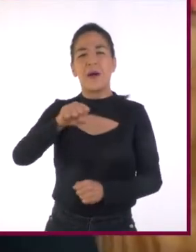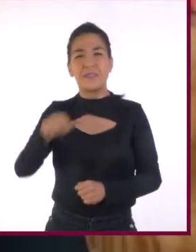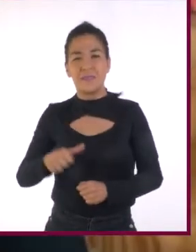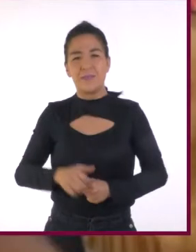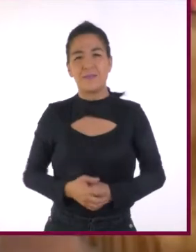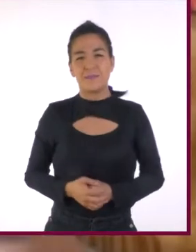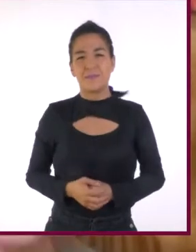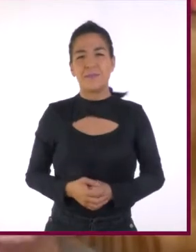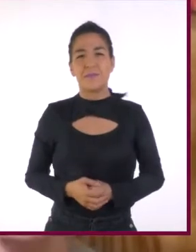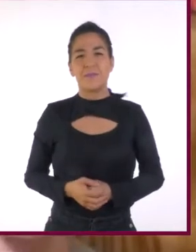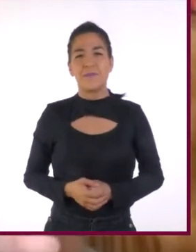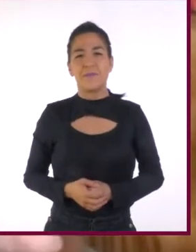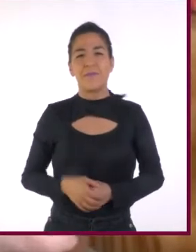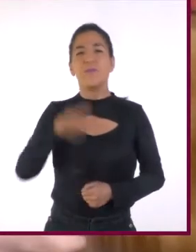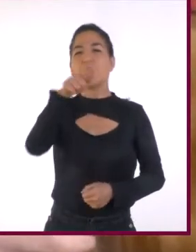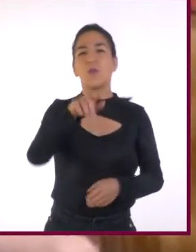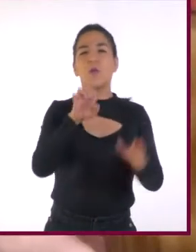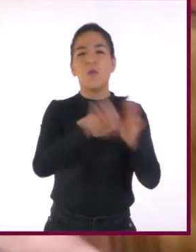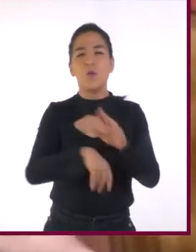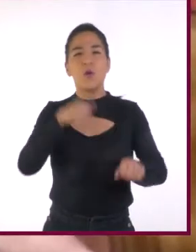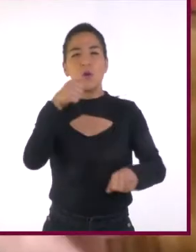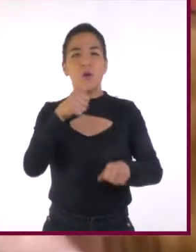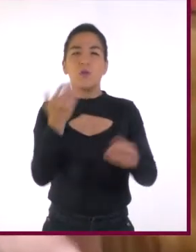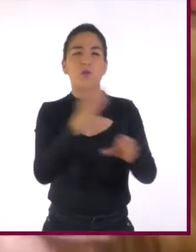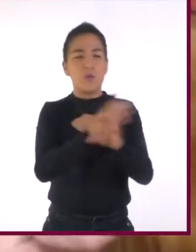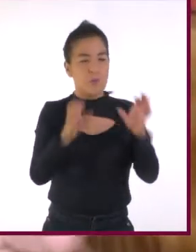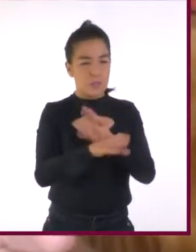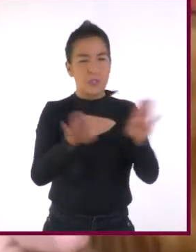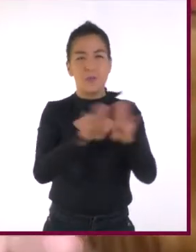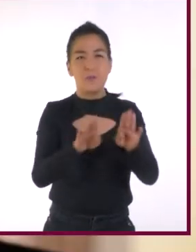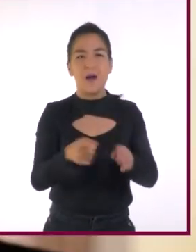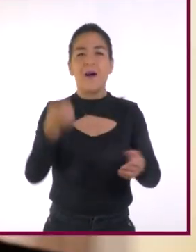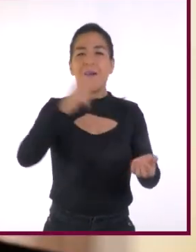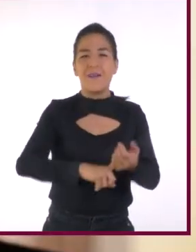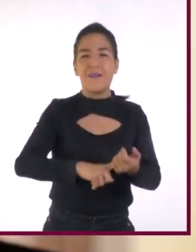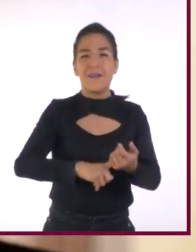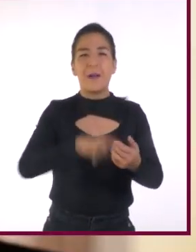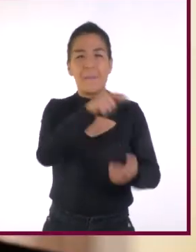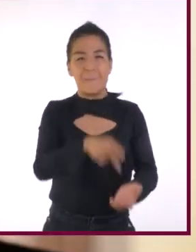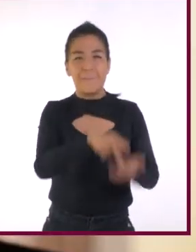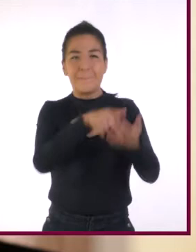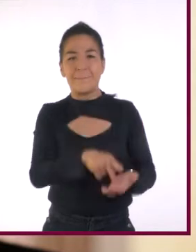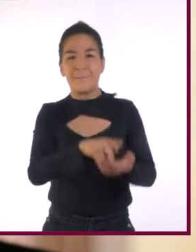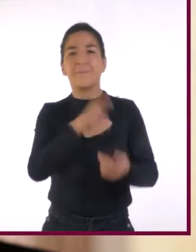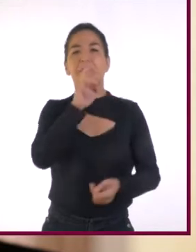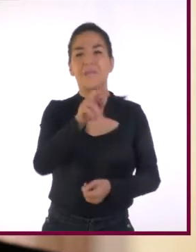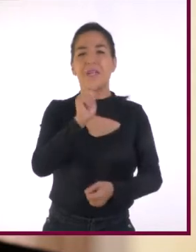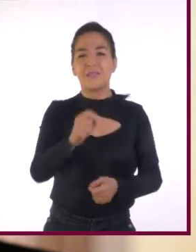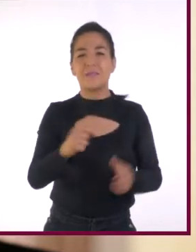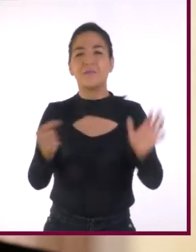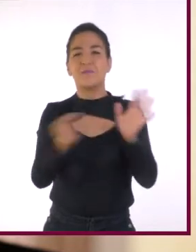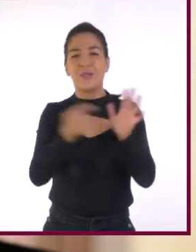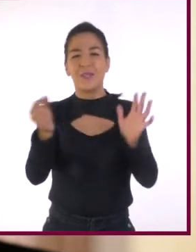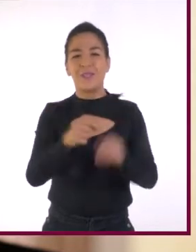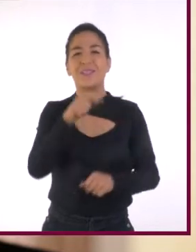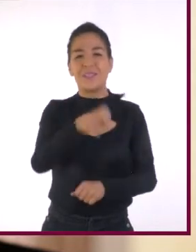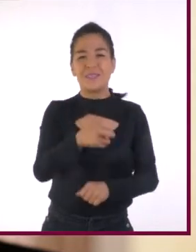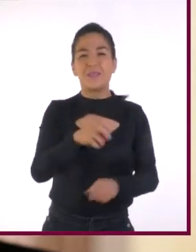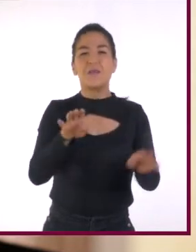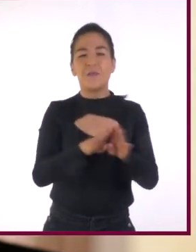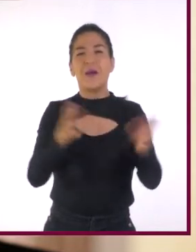masa, ¿no? Entonces, el centro de masa justamente es si tomamos todas las posiciones de un objeto y las ponderamos por la masa nos va a dar